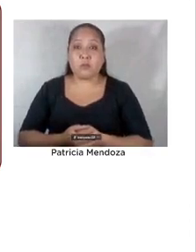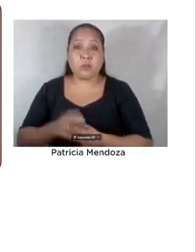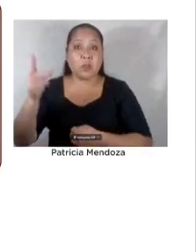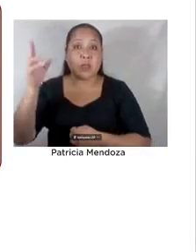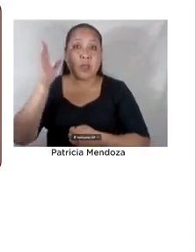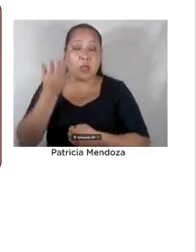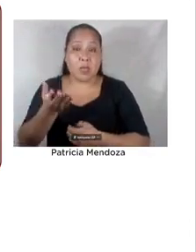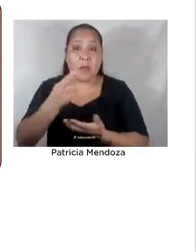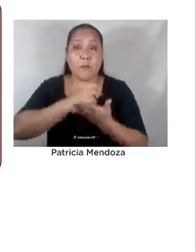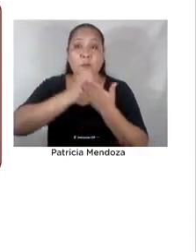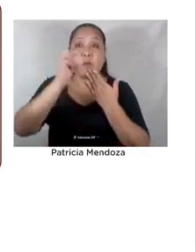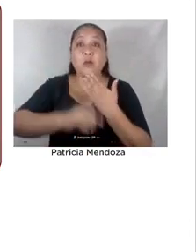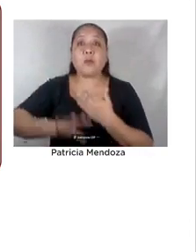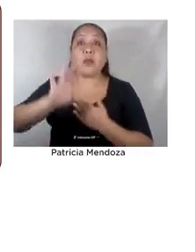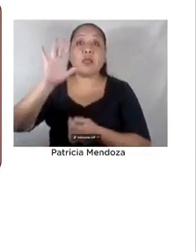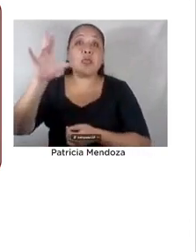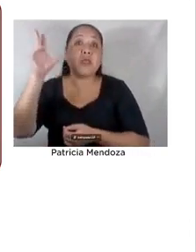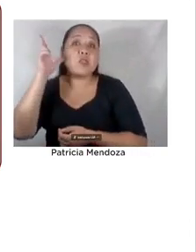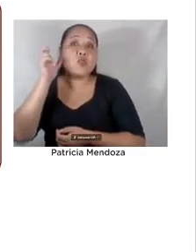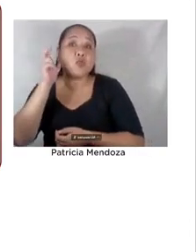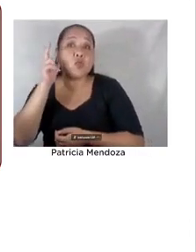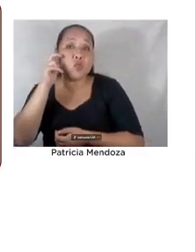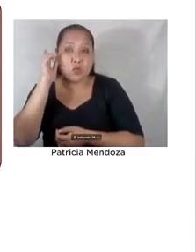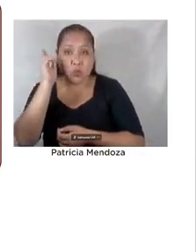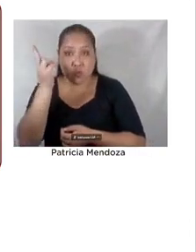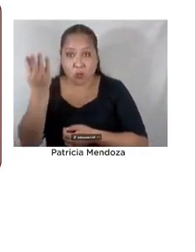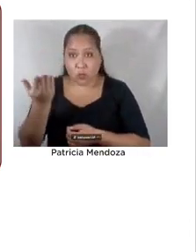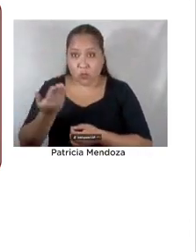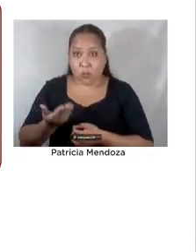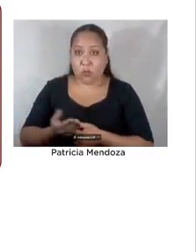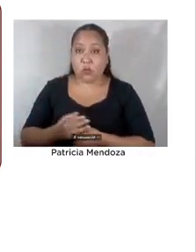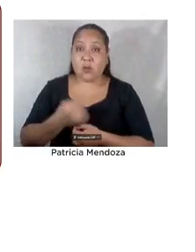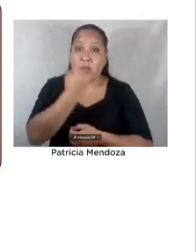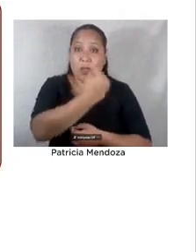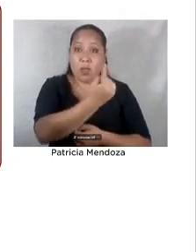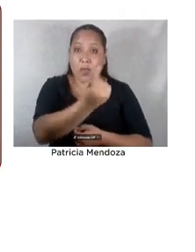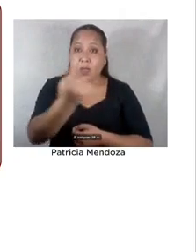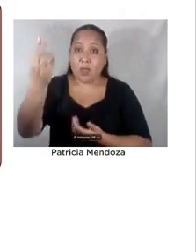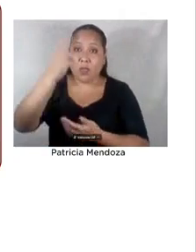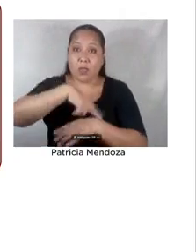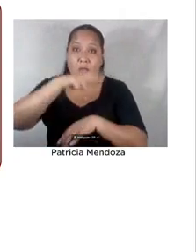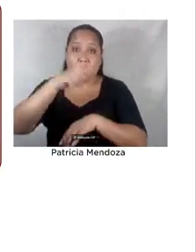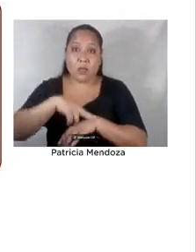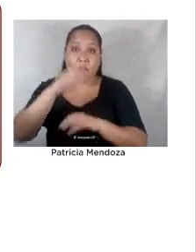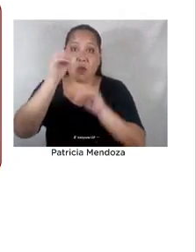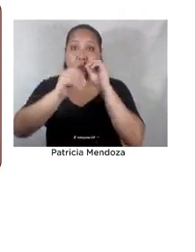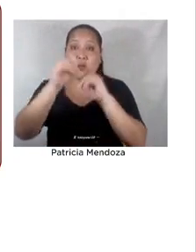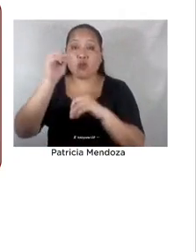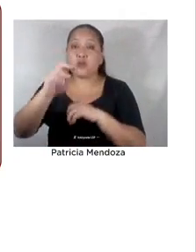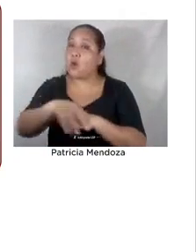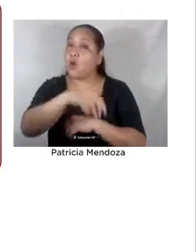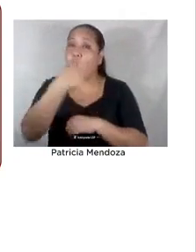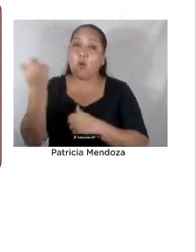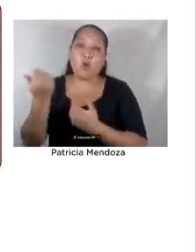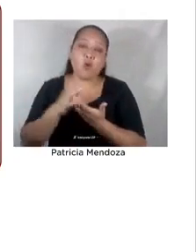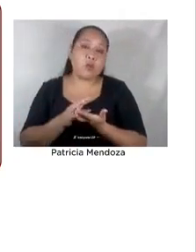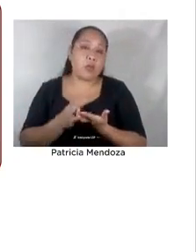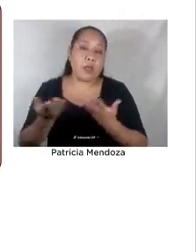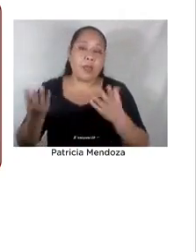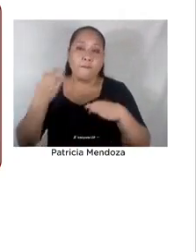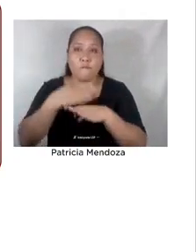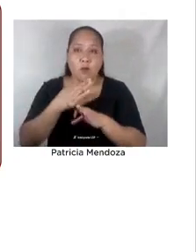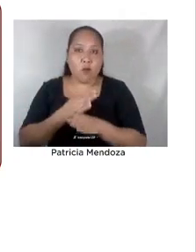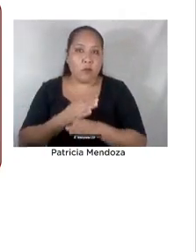docente, ¿no? Igual, cada una de las regiones ha sacado alguna estrategia, formas muy diferentes y